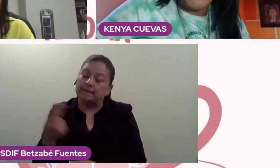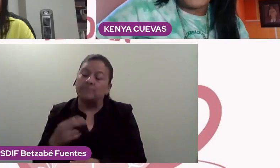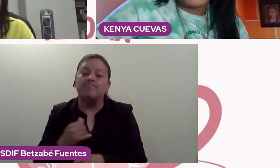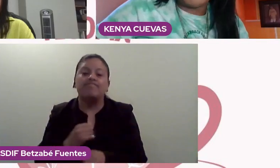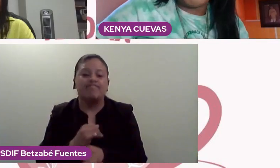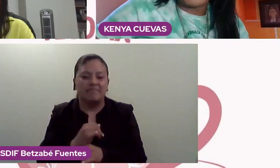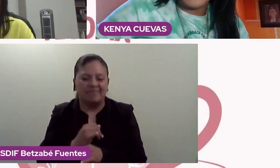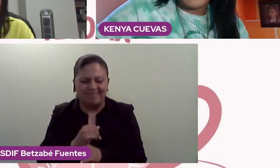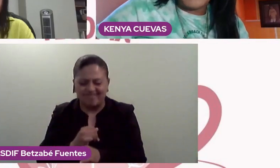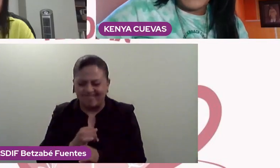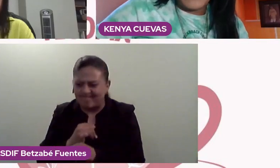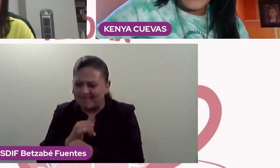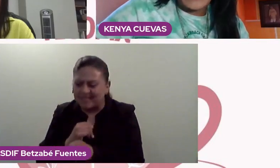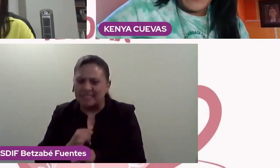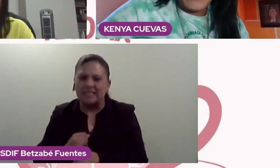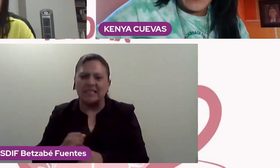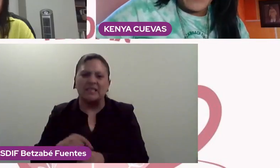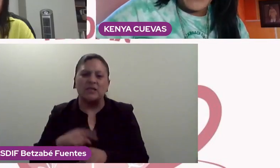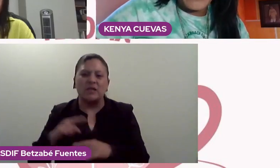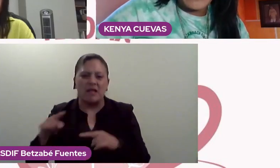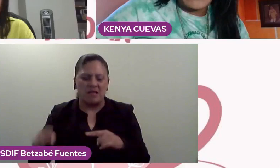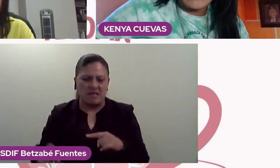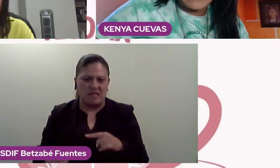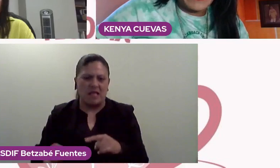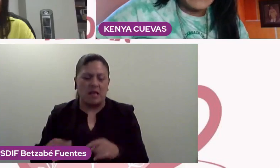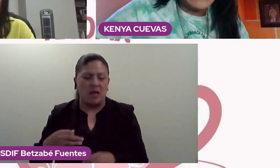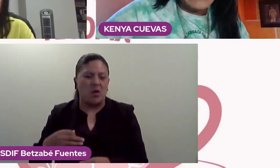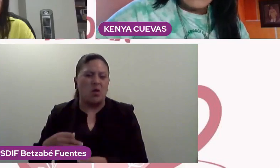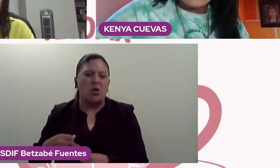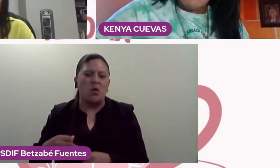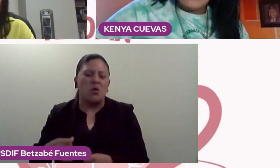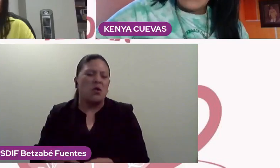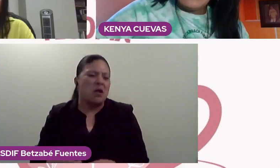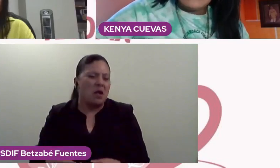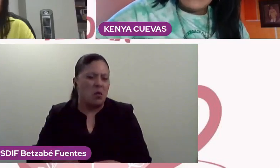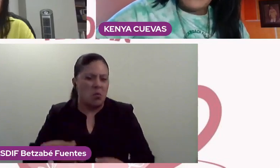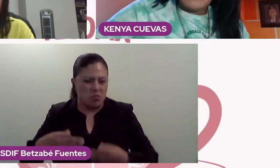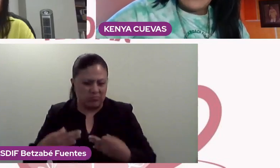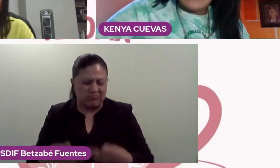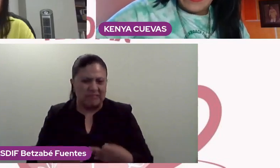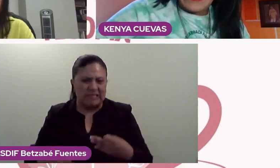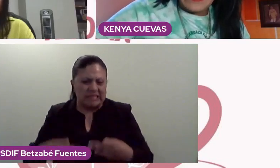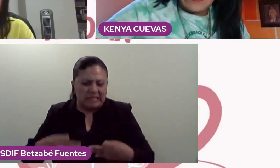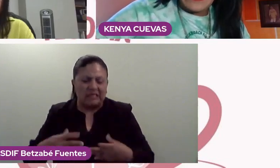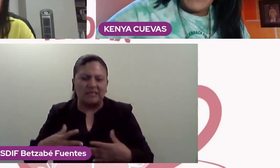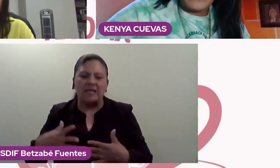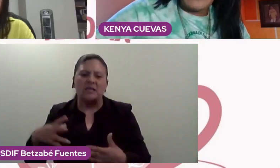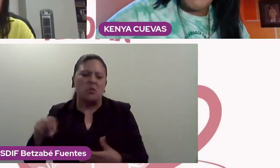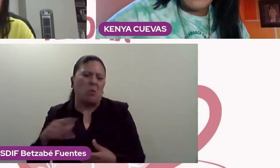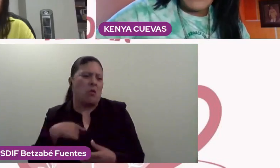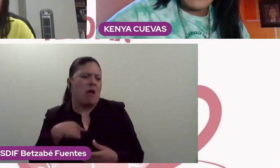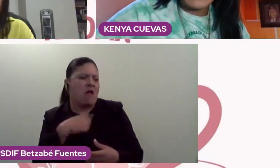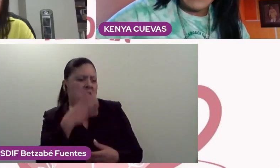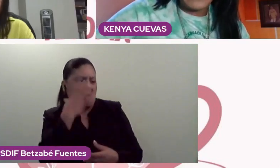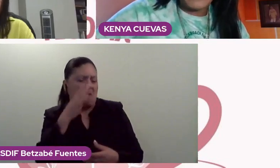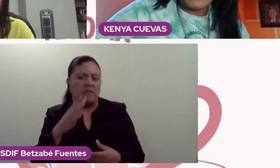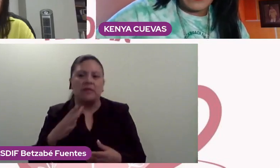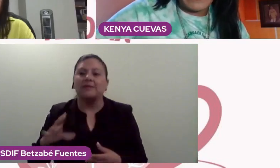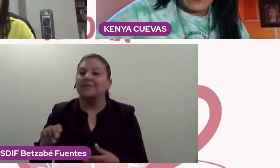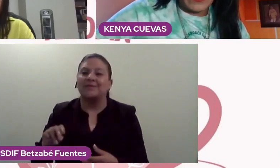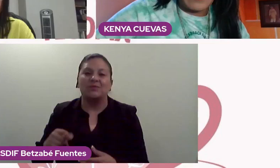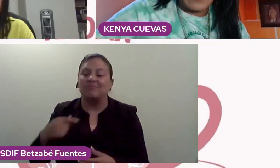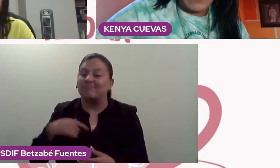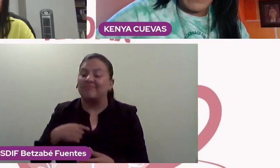vil, ¿no? Porque me pusieron como curiosa del lugar, algo que no existía, criminalizando mi identidad de género y mi ejercicio